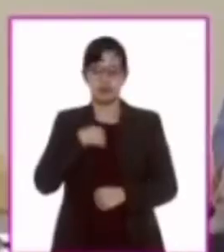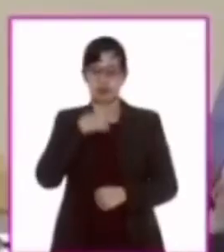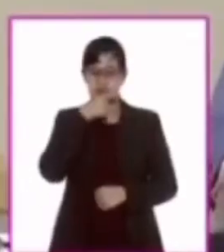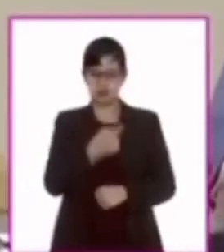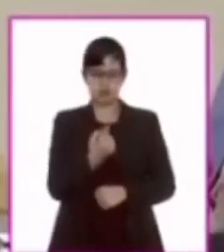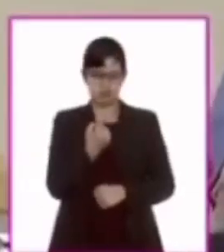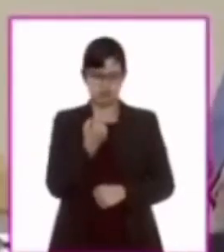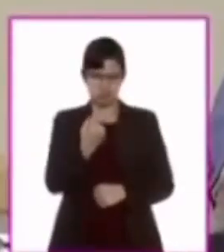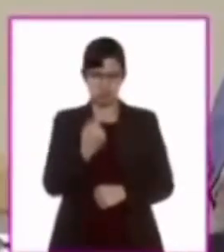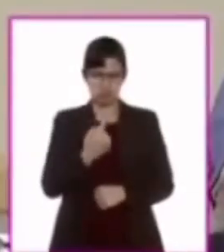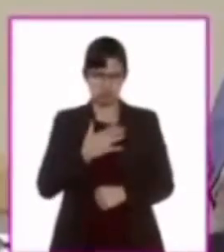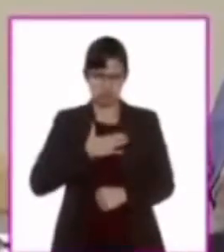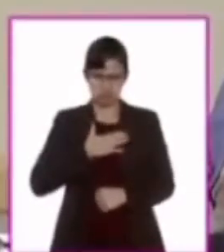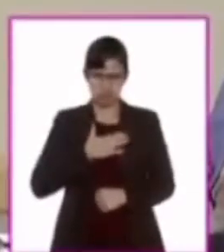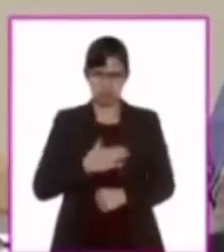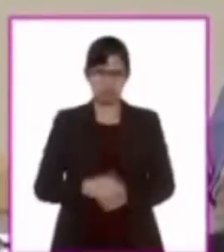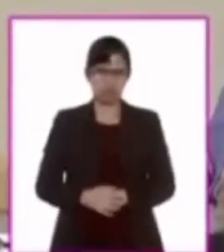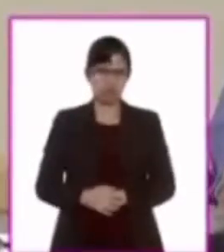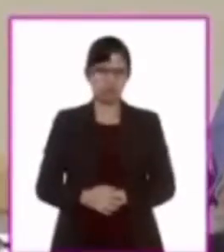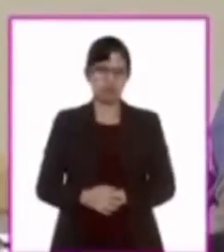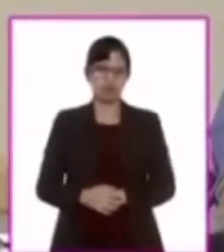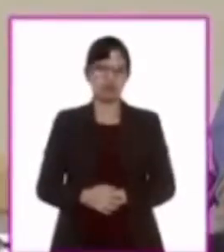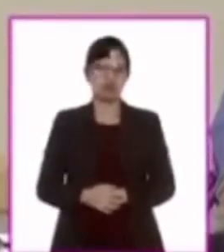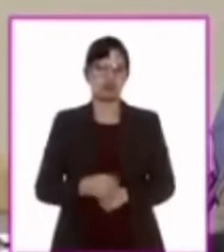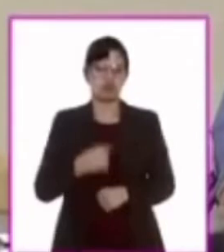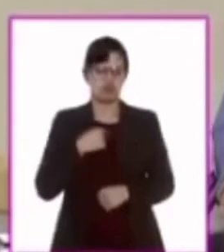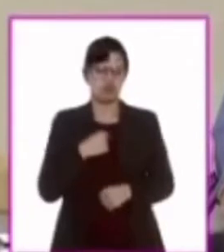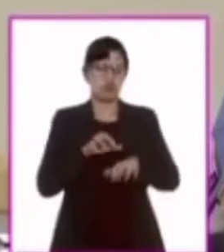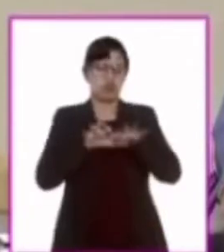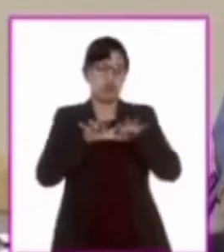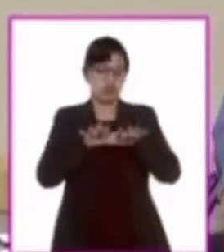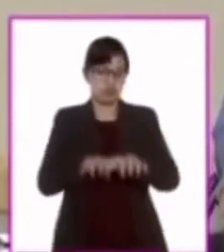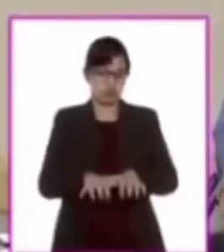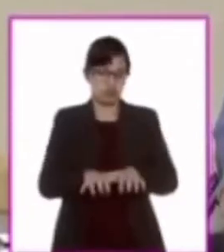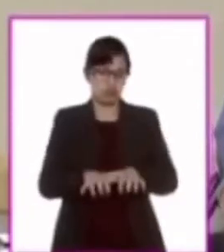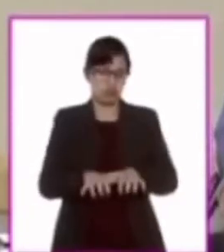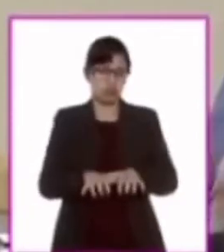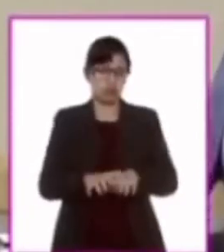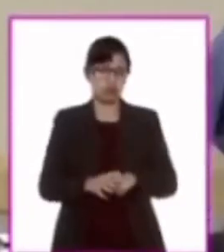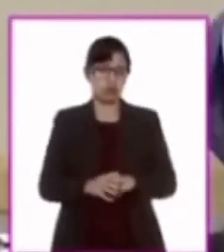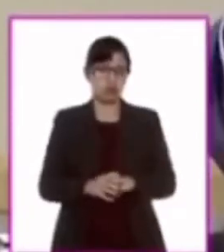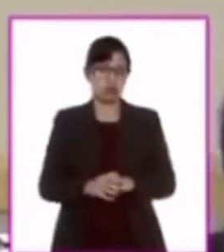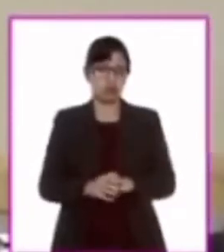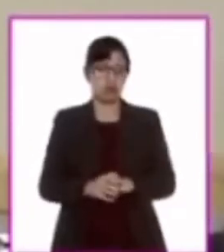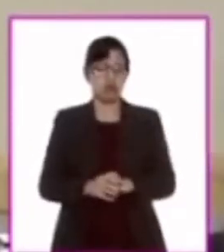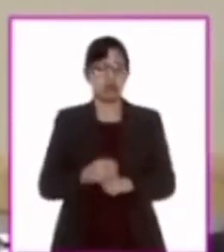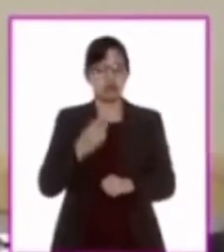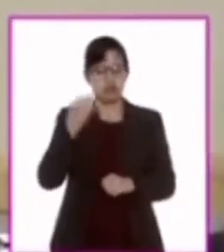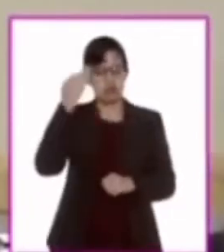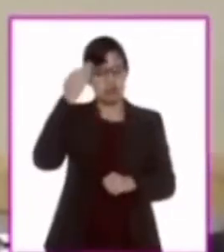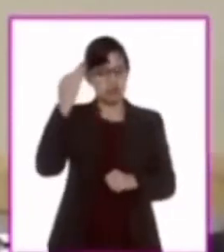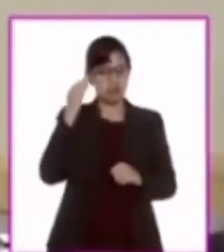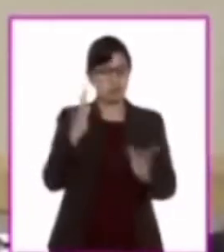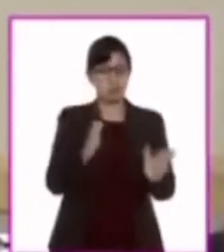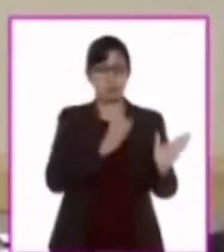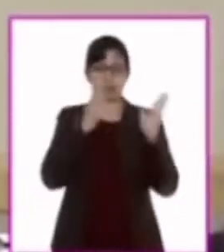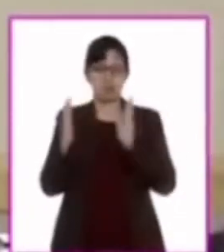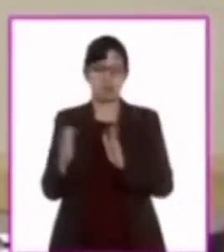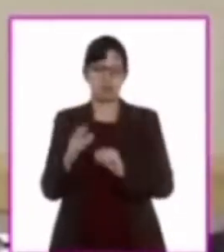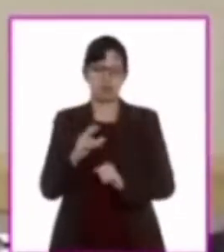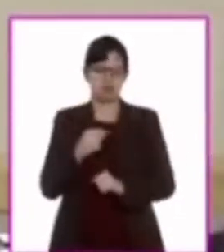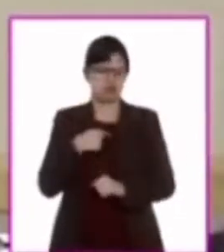en lo personal lo escrito afortunadamente así que no es algo de temporal lo que vengo a decir aquí lo sostenido